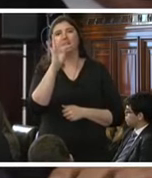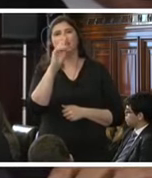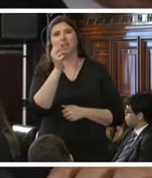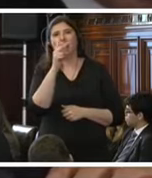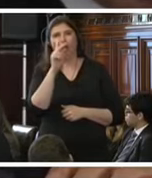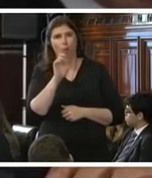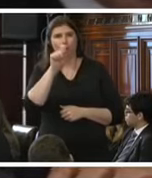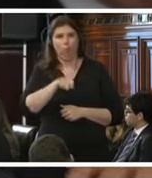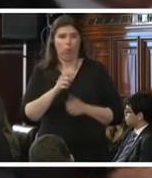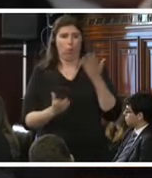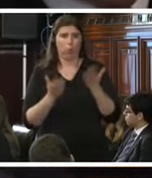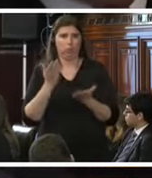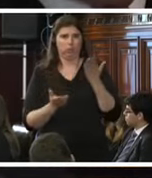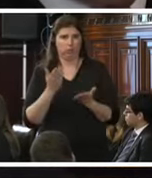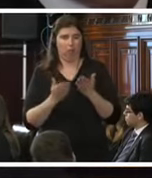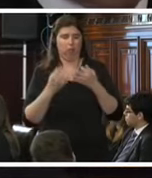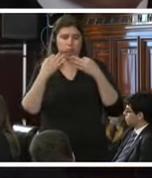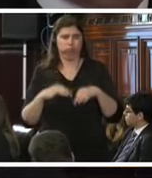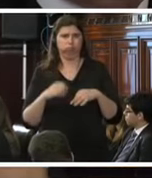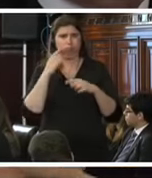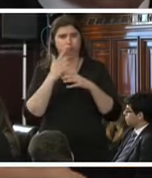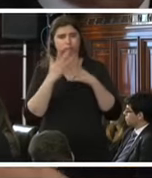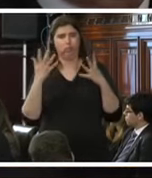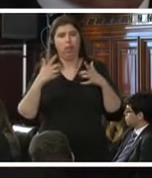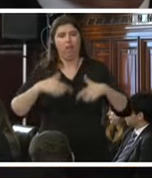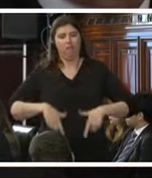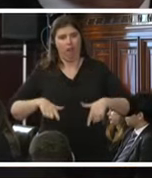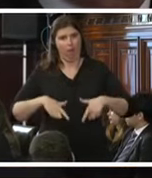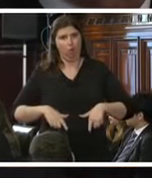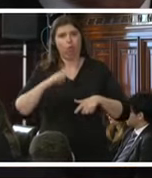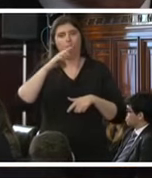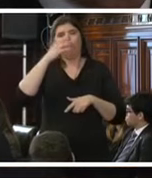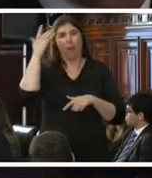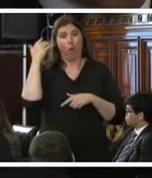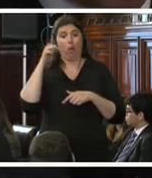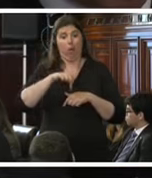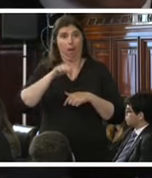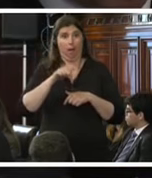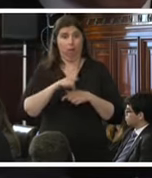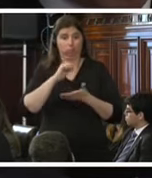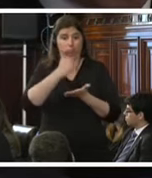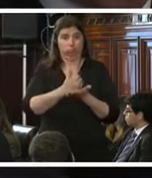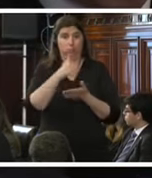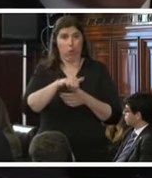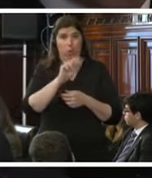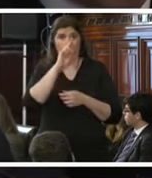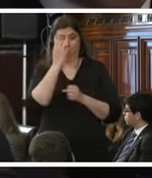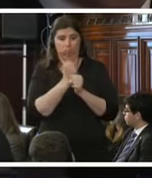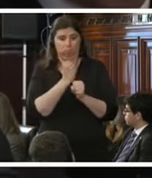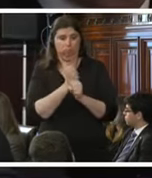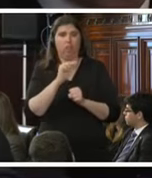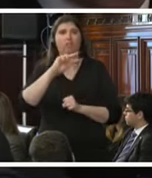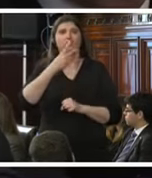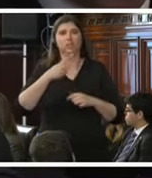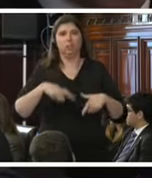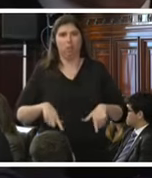Poder Judicial y destacado jurista, el embajador del Paraguay en el Uruguay, Enrique Chaceplate, el viceministro para Asuntos